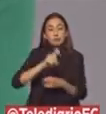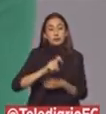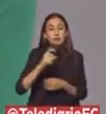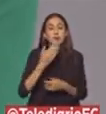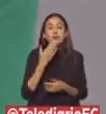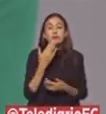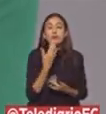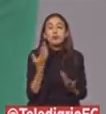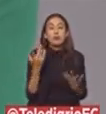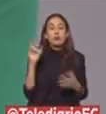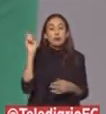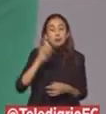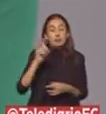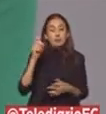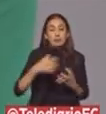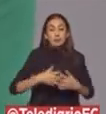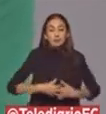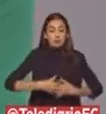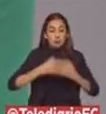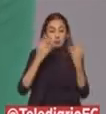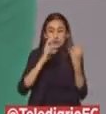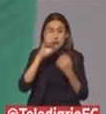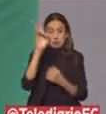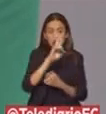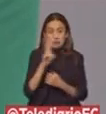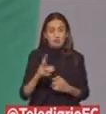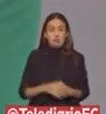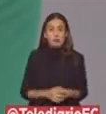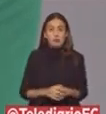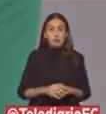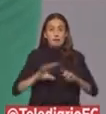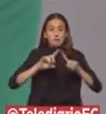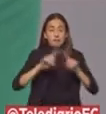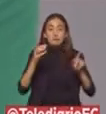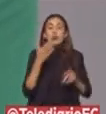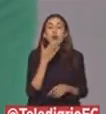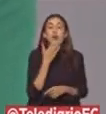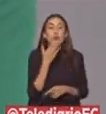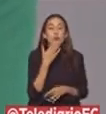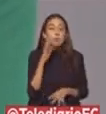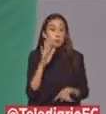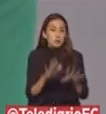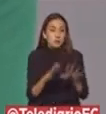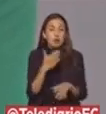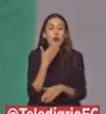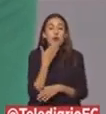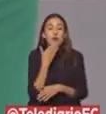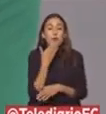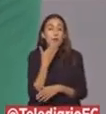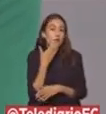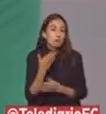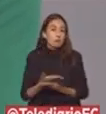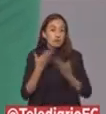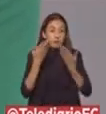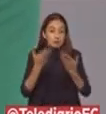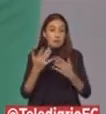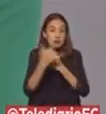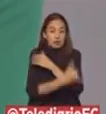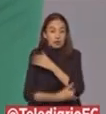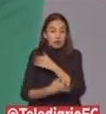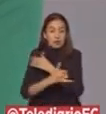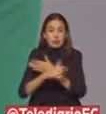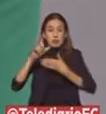de crisis y buscando refugio prácticamente como afrontarlo de manera conjunta entre los países